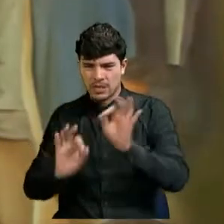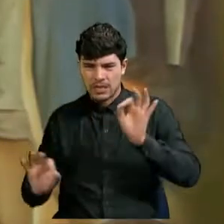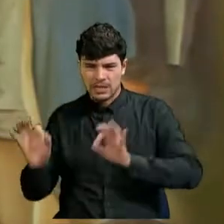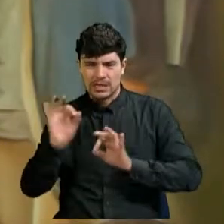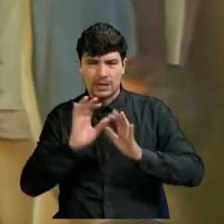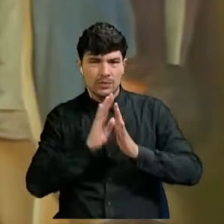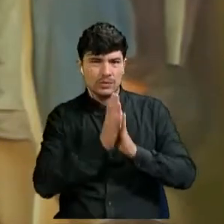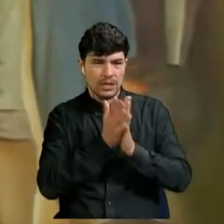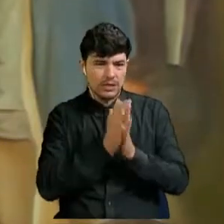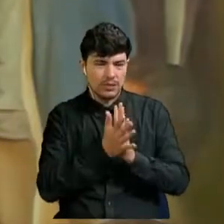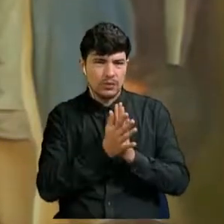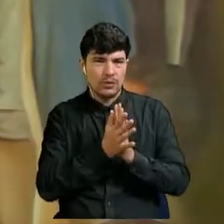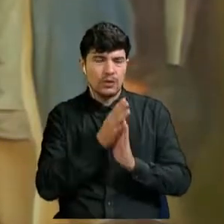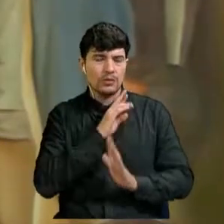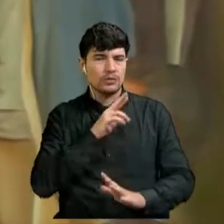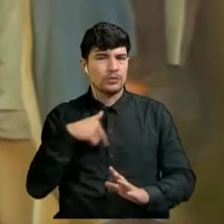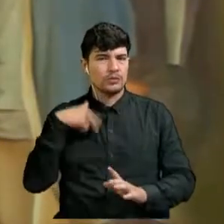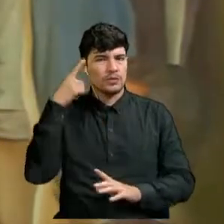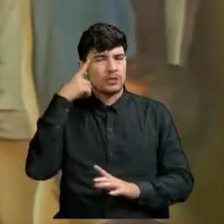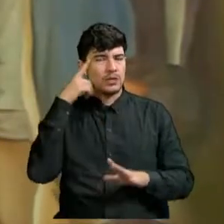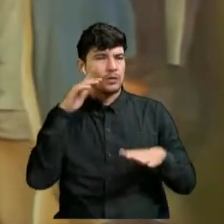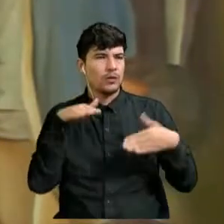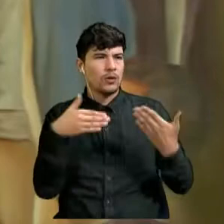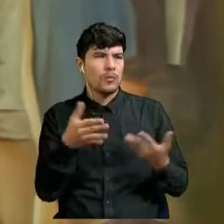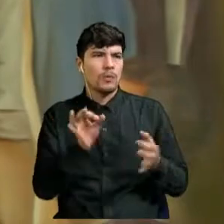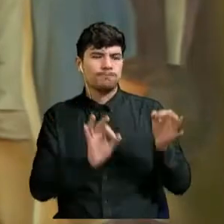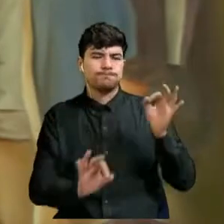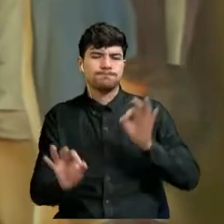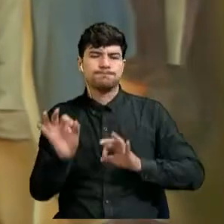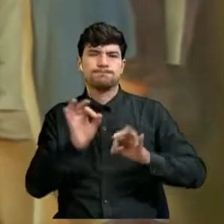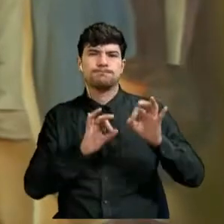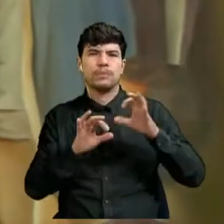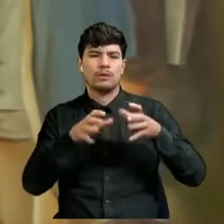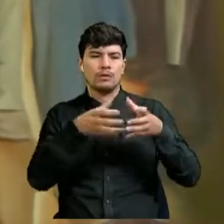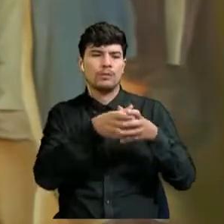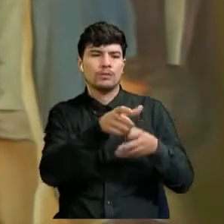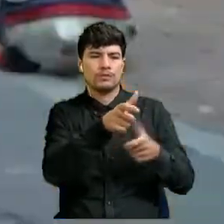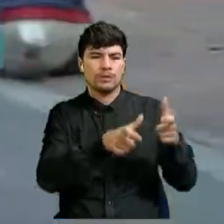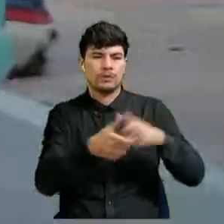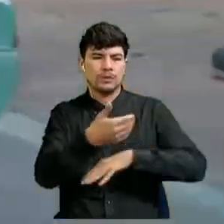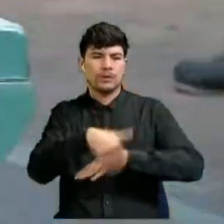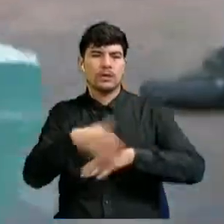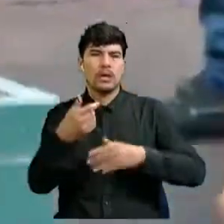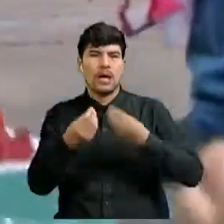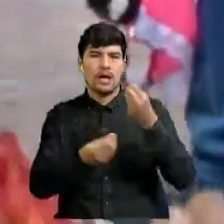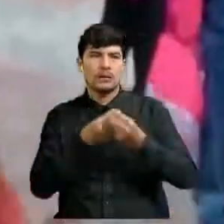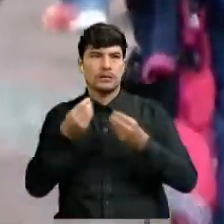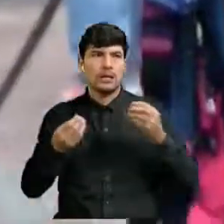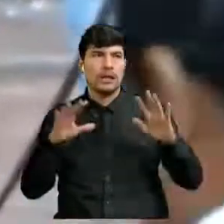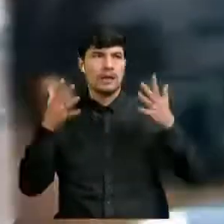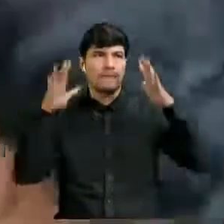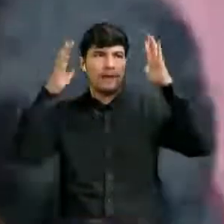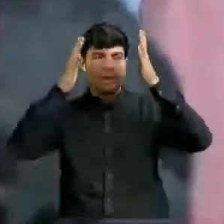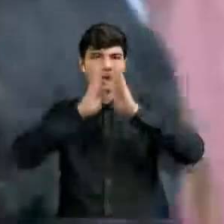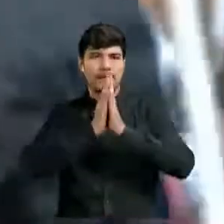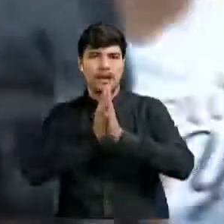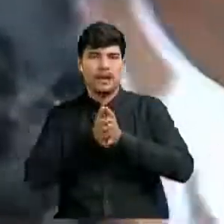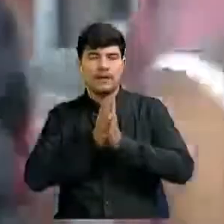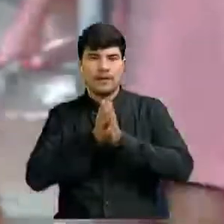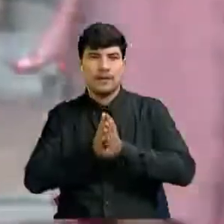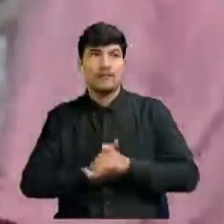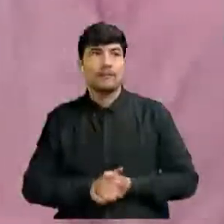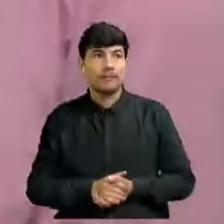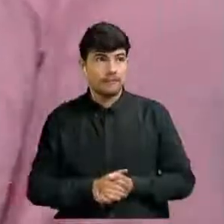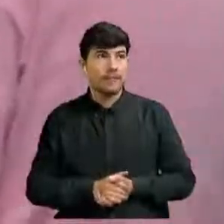centro estamos pensando en cómo podemos ubicar a todo un grupo para que se haga la feria de navidad busca concertar con los vendedores